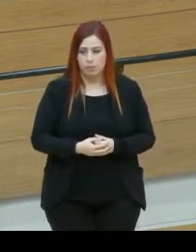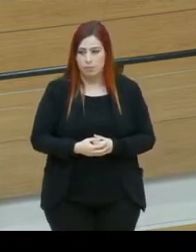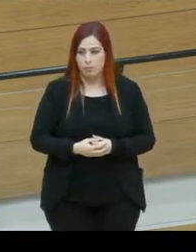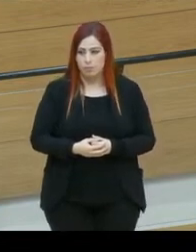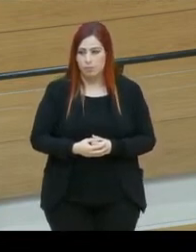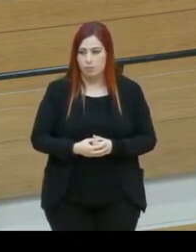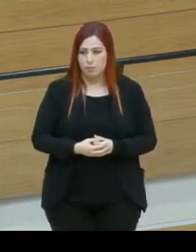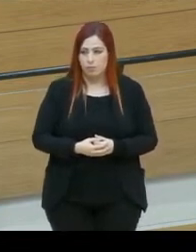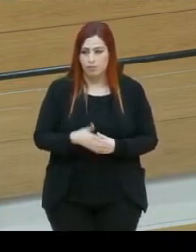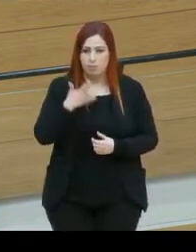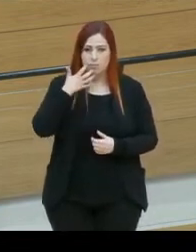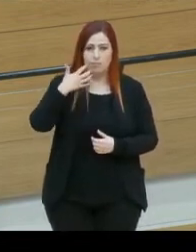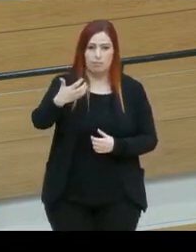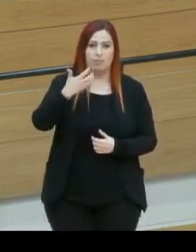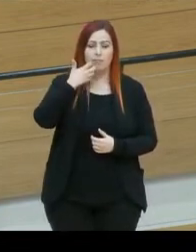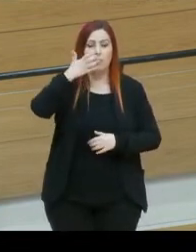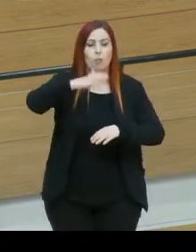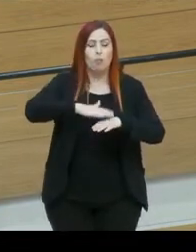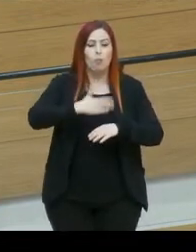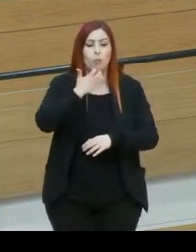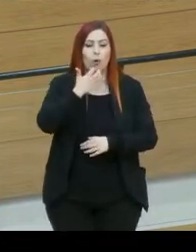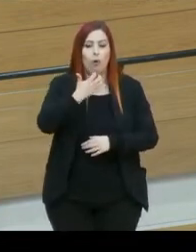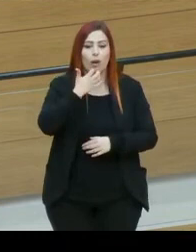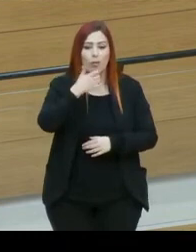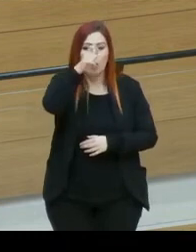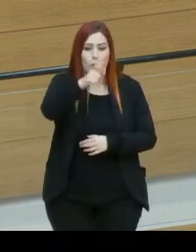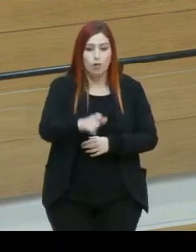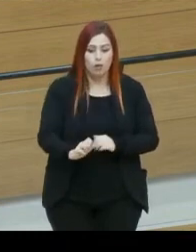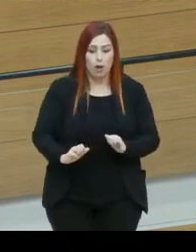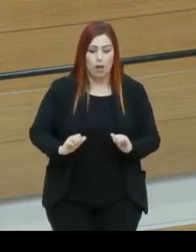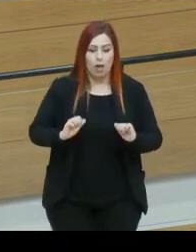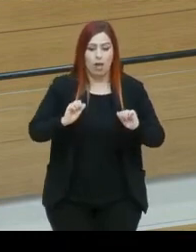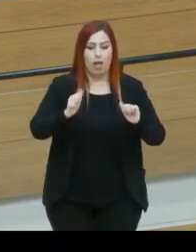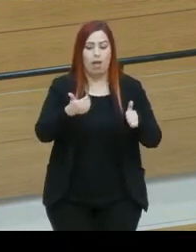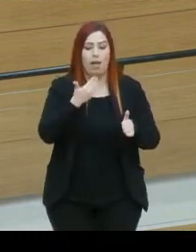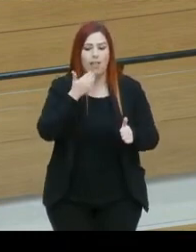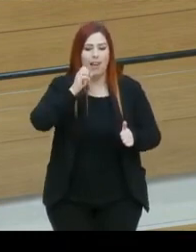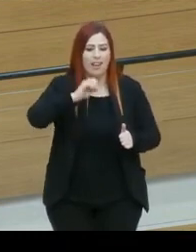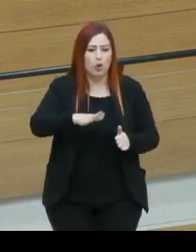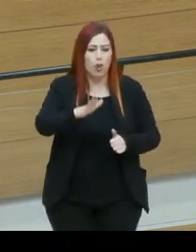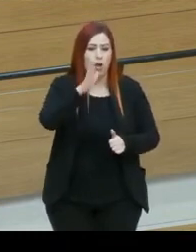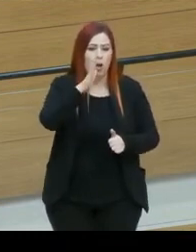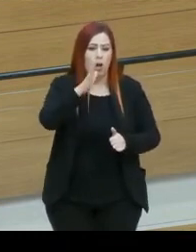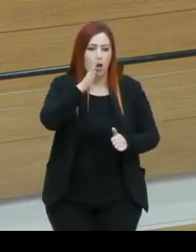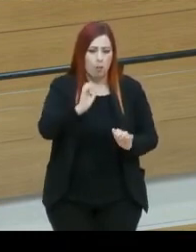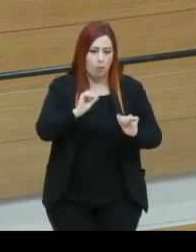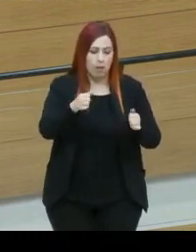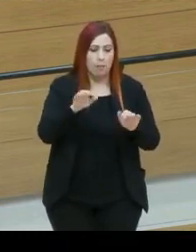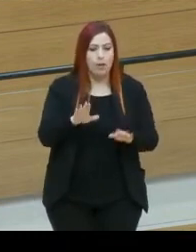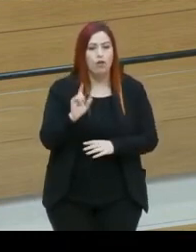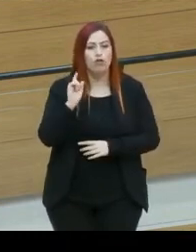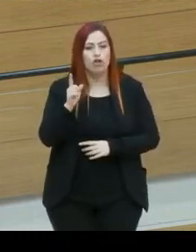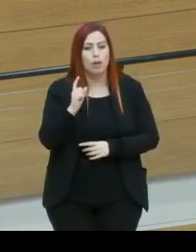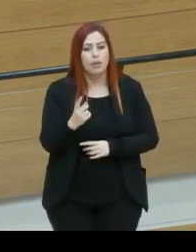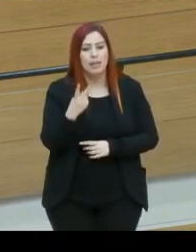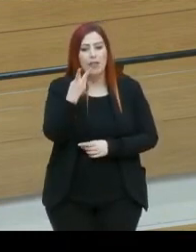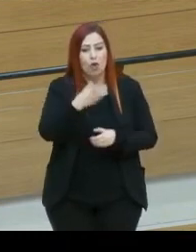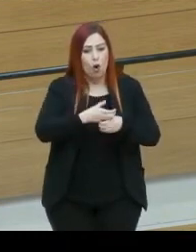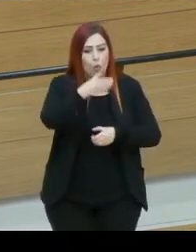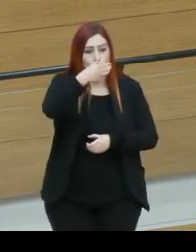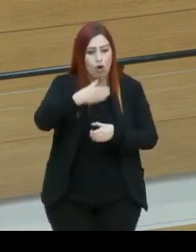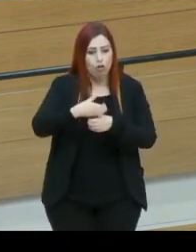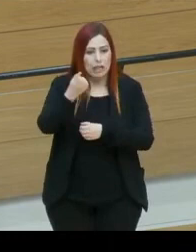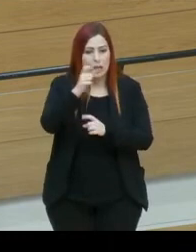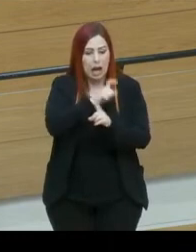Y si, por ejemplo, alguien empezara a beber a la edad de 14 años y solamente se tomara un par de botellas cada